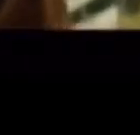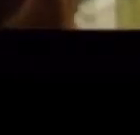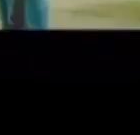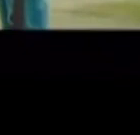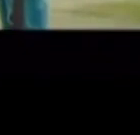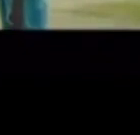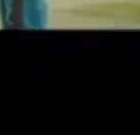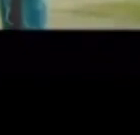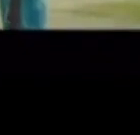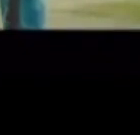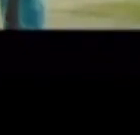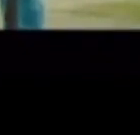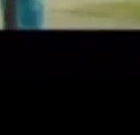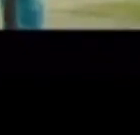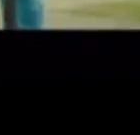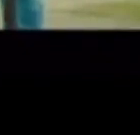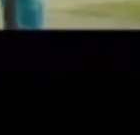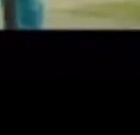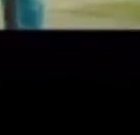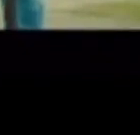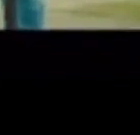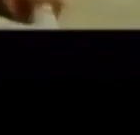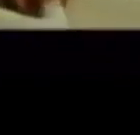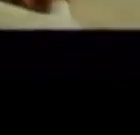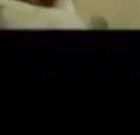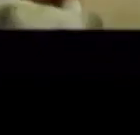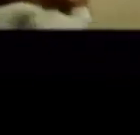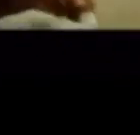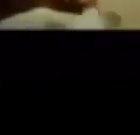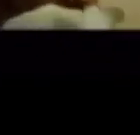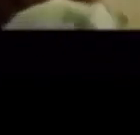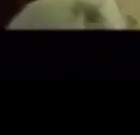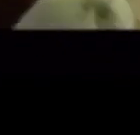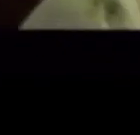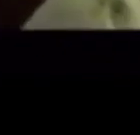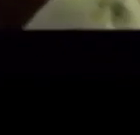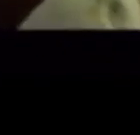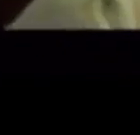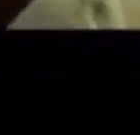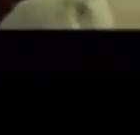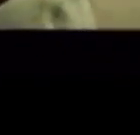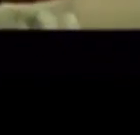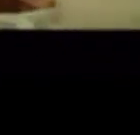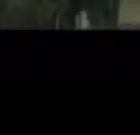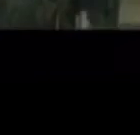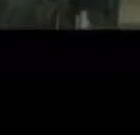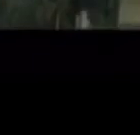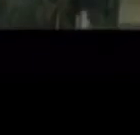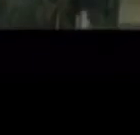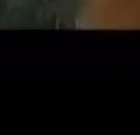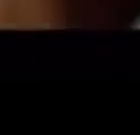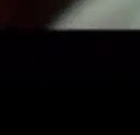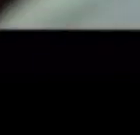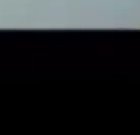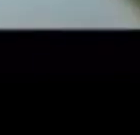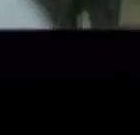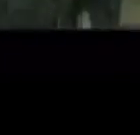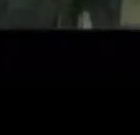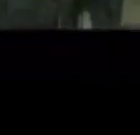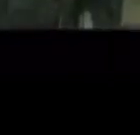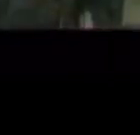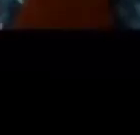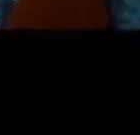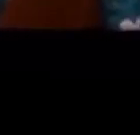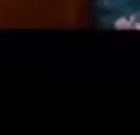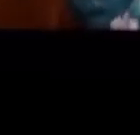No sabe cómo vendrarle esa hembra, la bella le silencia los ruidos, traducirle a melcocha